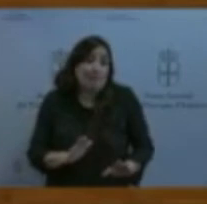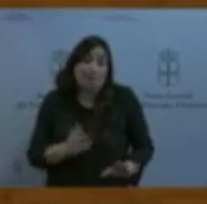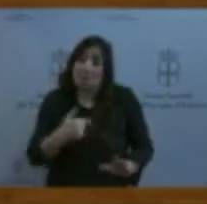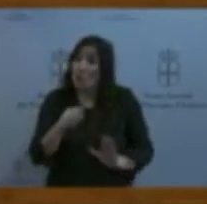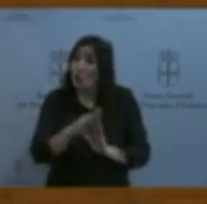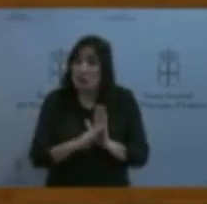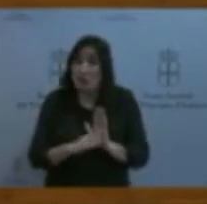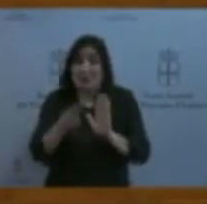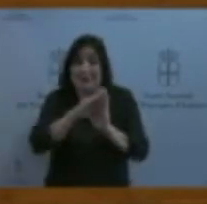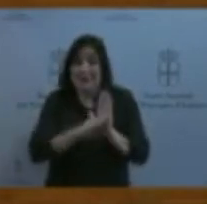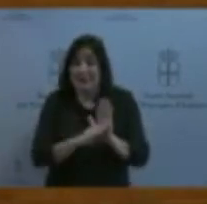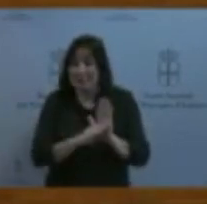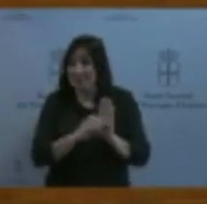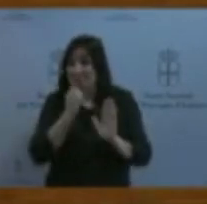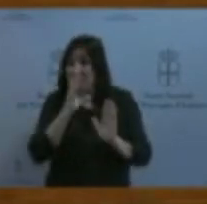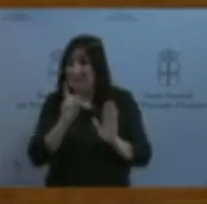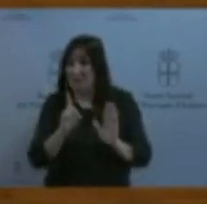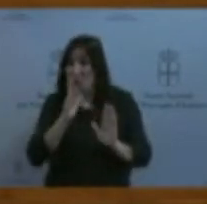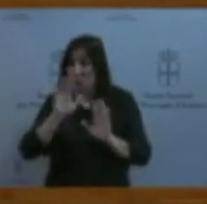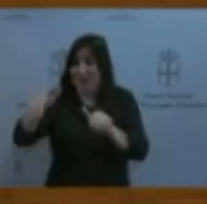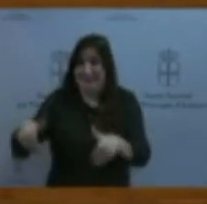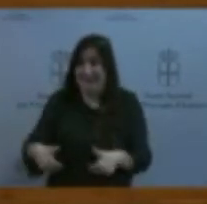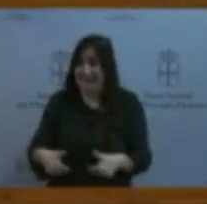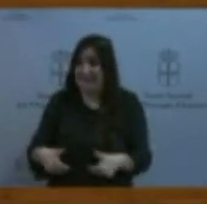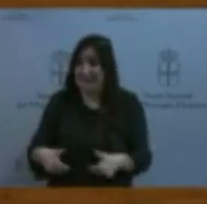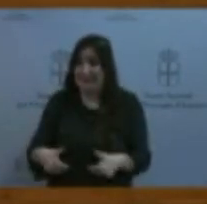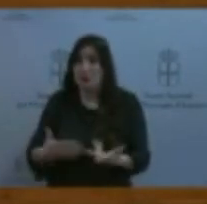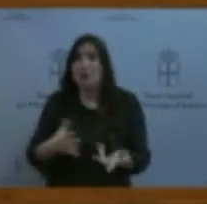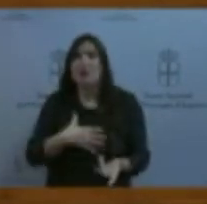Será precisamente probable pues una revisión de esos términos.